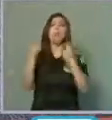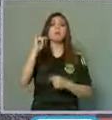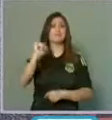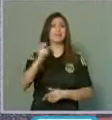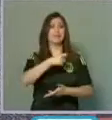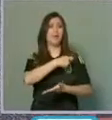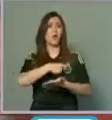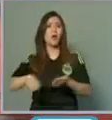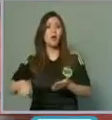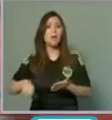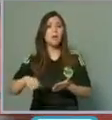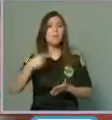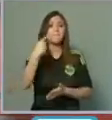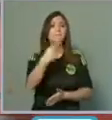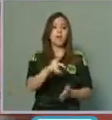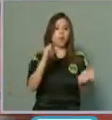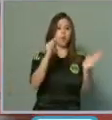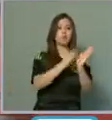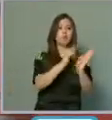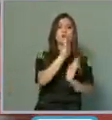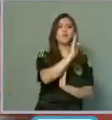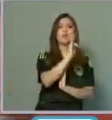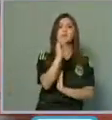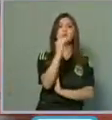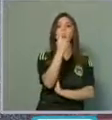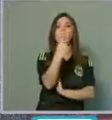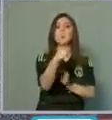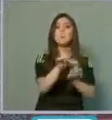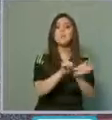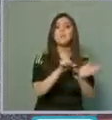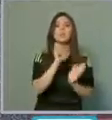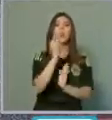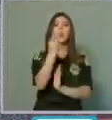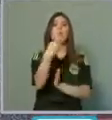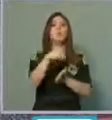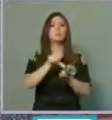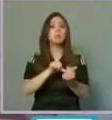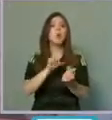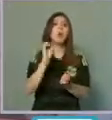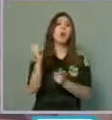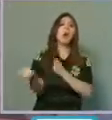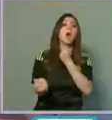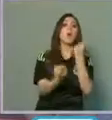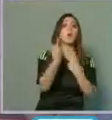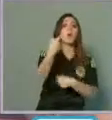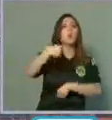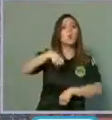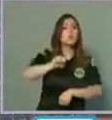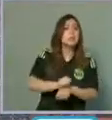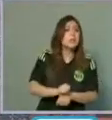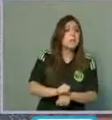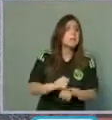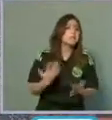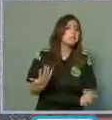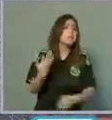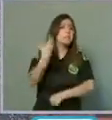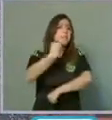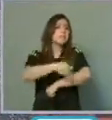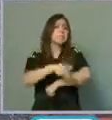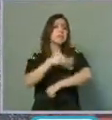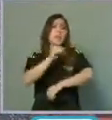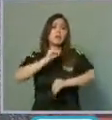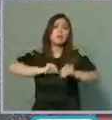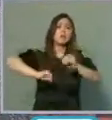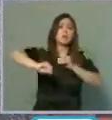que tiene un mes de caducidad o 2 meses de caducidad o una semana de caducidad. Y tú dices, pues la meto al congelador y ahí me